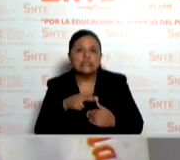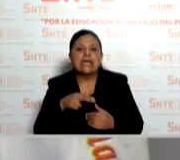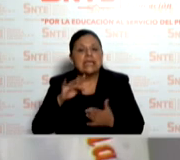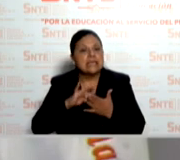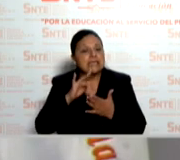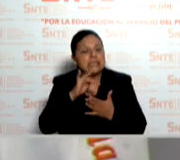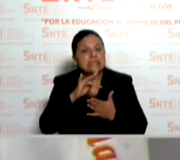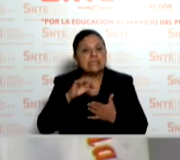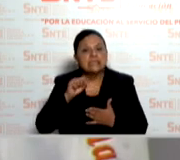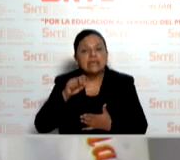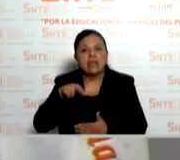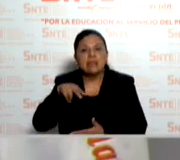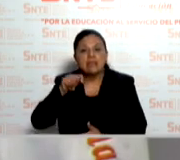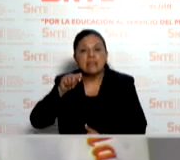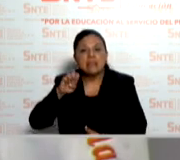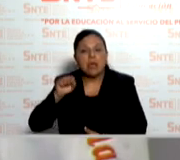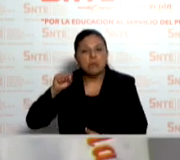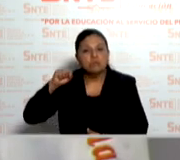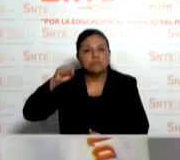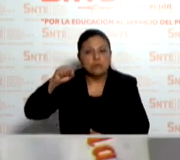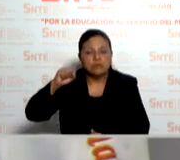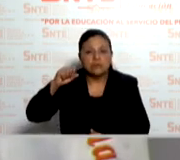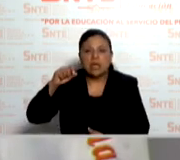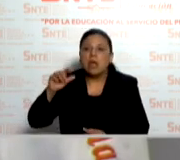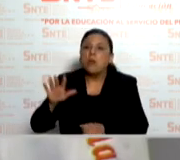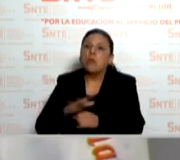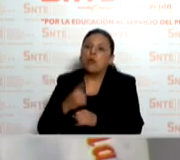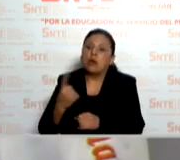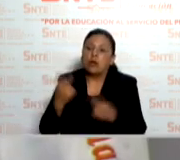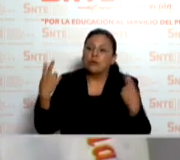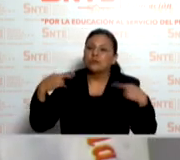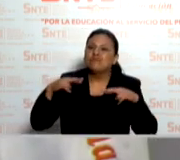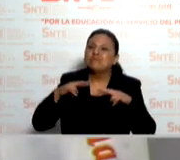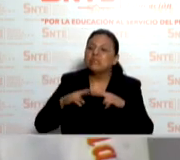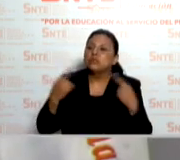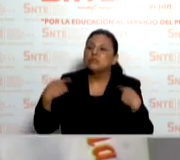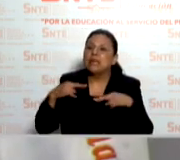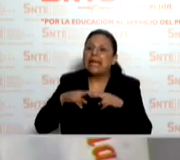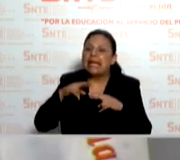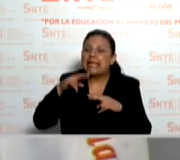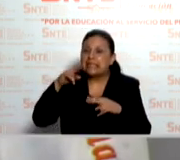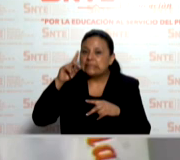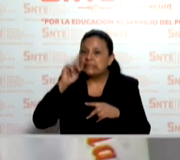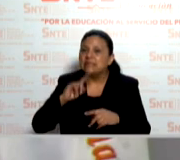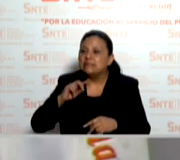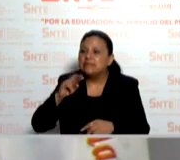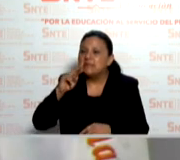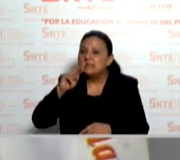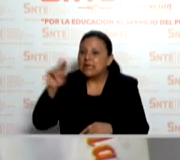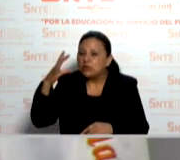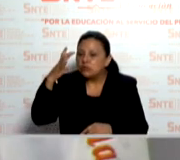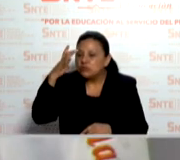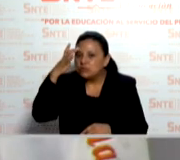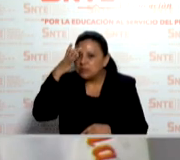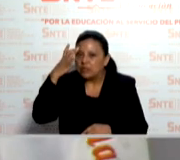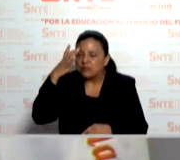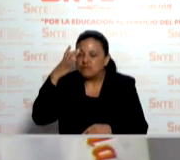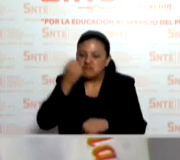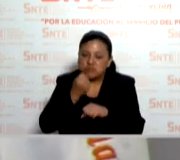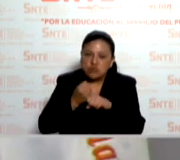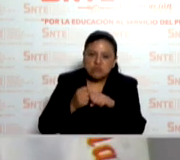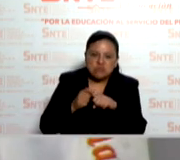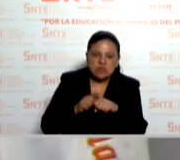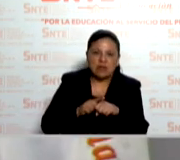su lucha por revalorar la función docente y reconocer su importancia en la sociedad, así como